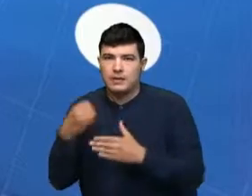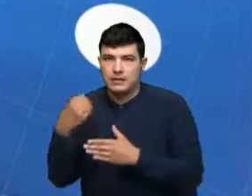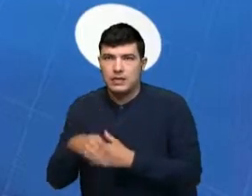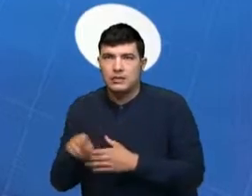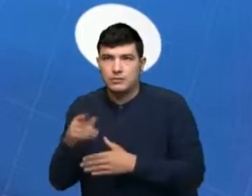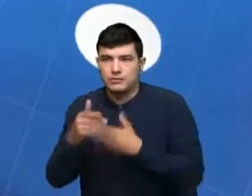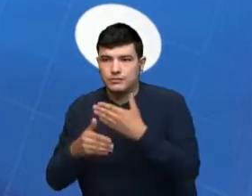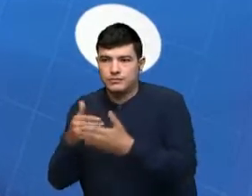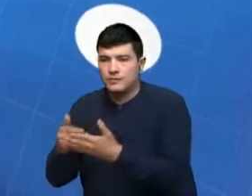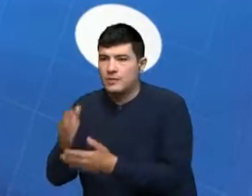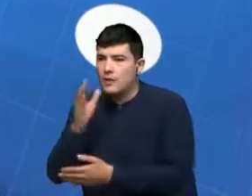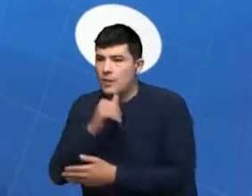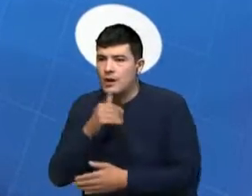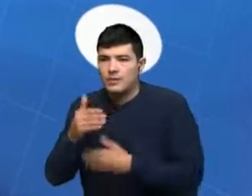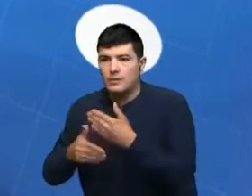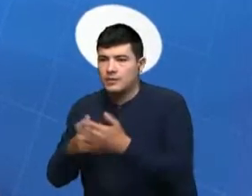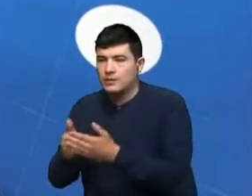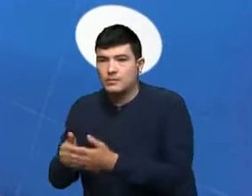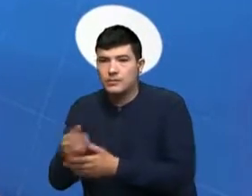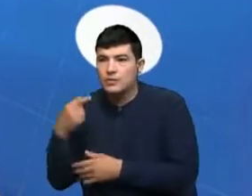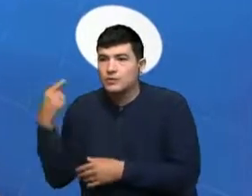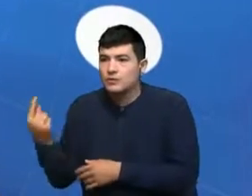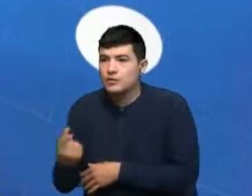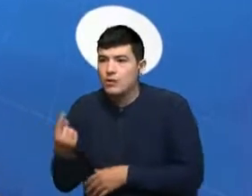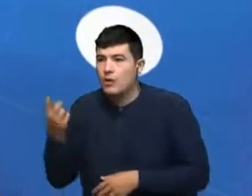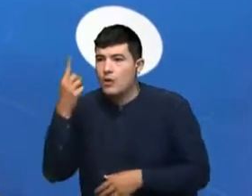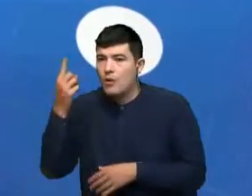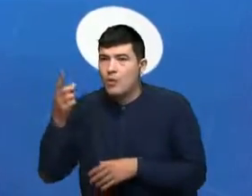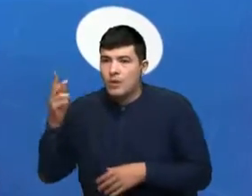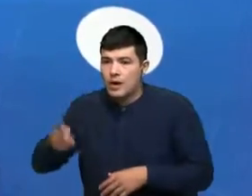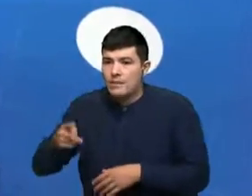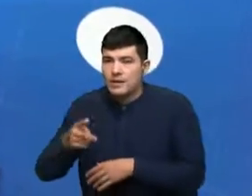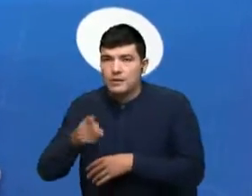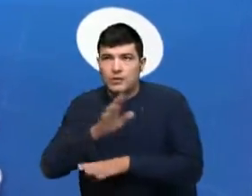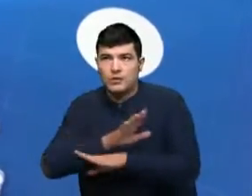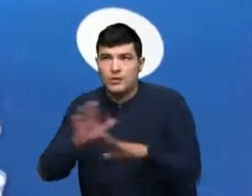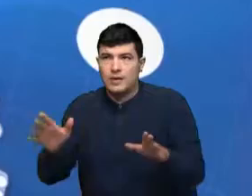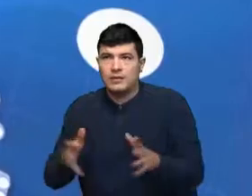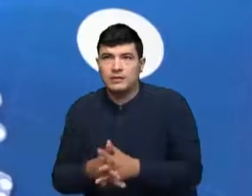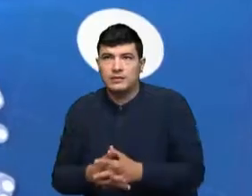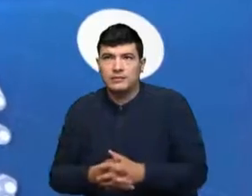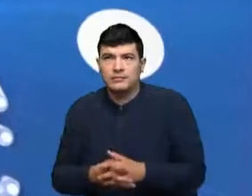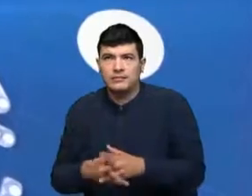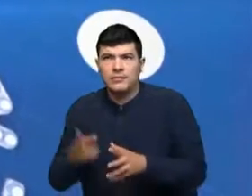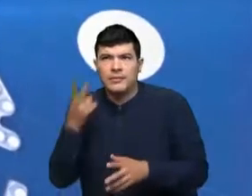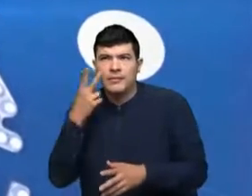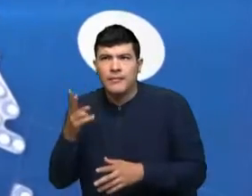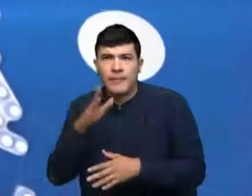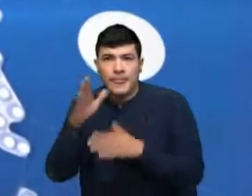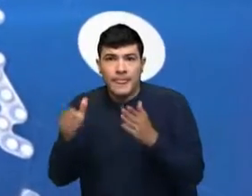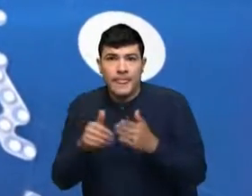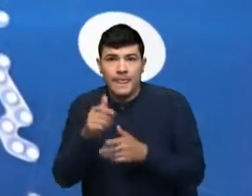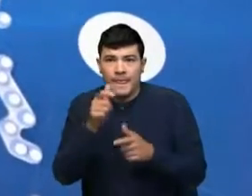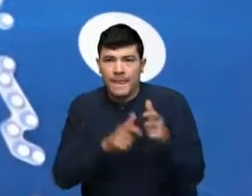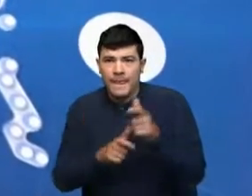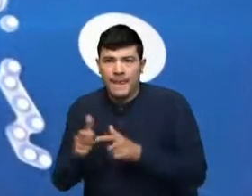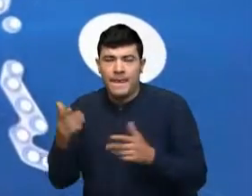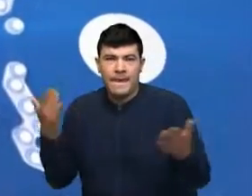costos. No hay paso, es solamente un caminito de herradura donde todos nuestros